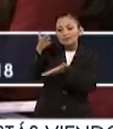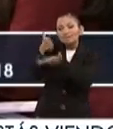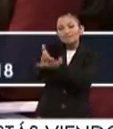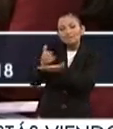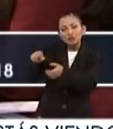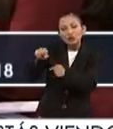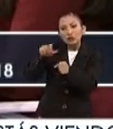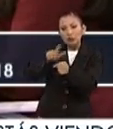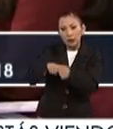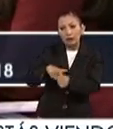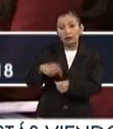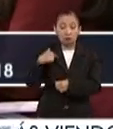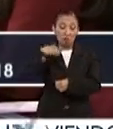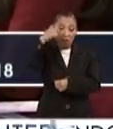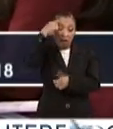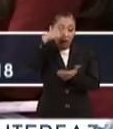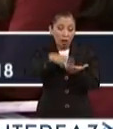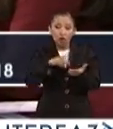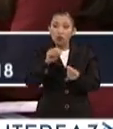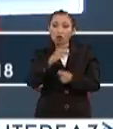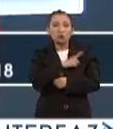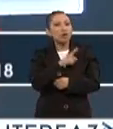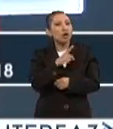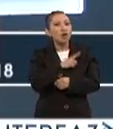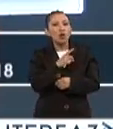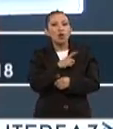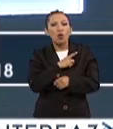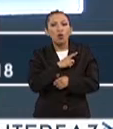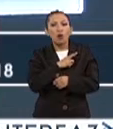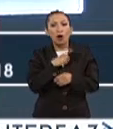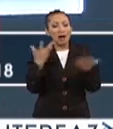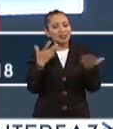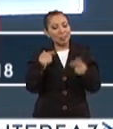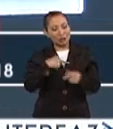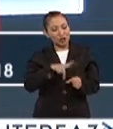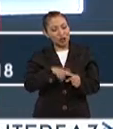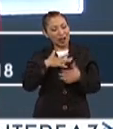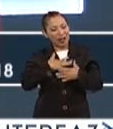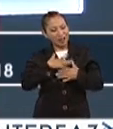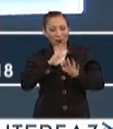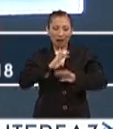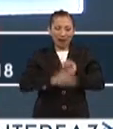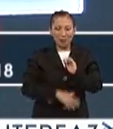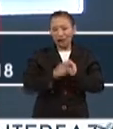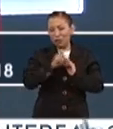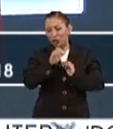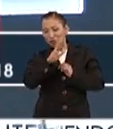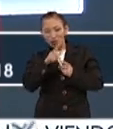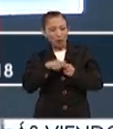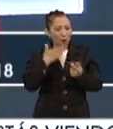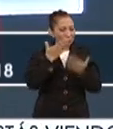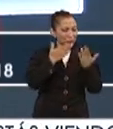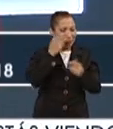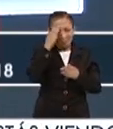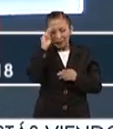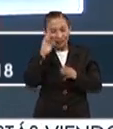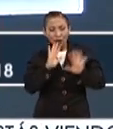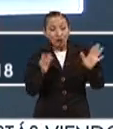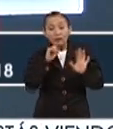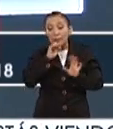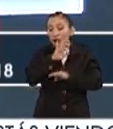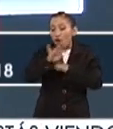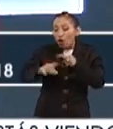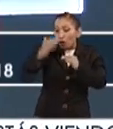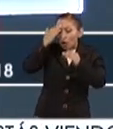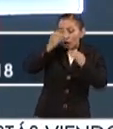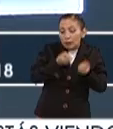involucrarte en la sociedad, ¿no? Bueno, es que yo pienso que no solamente es Claro. bueno, lograrlo personalmente, acabar un doctorado, acabar la maestría, sino es también todo